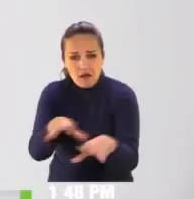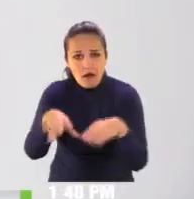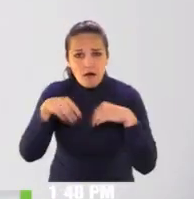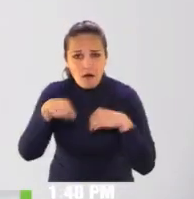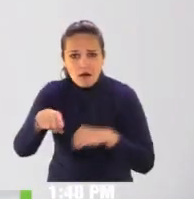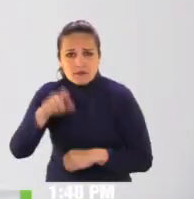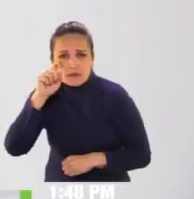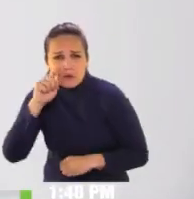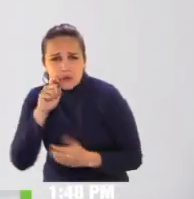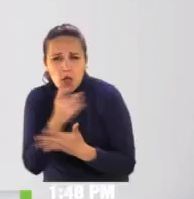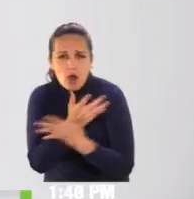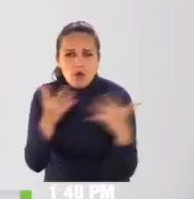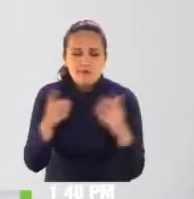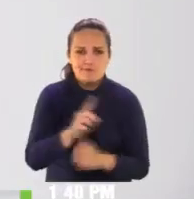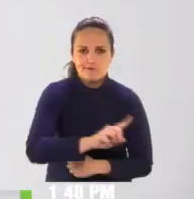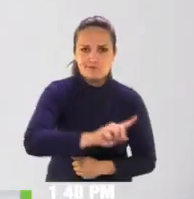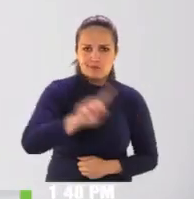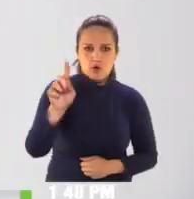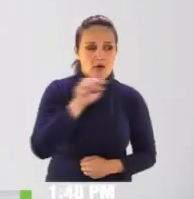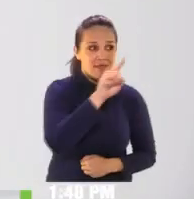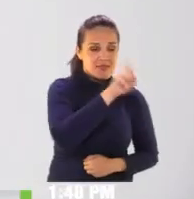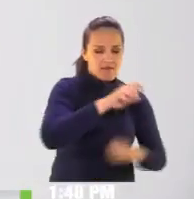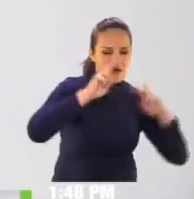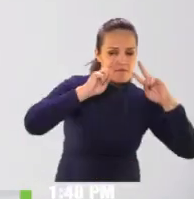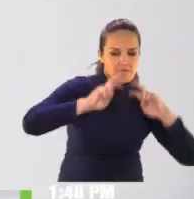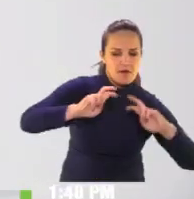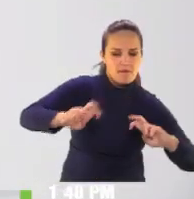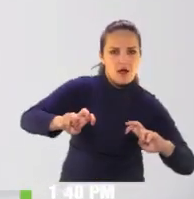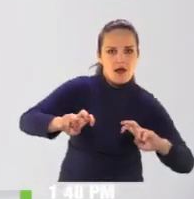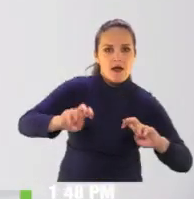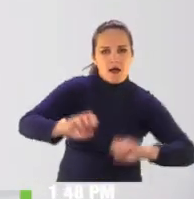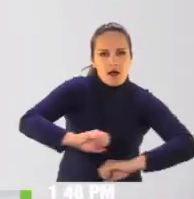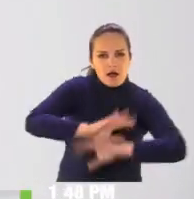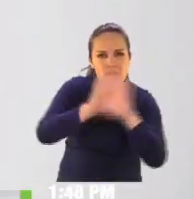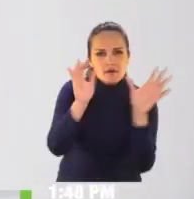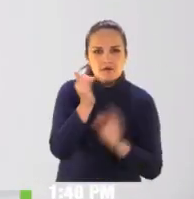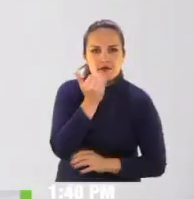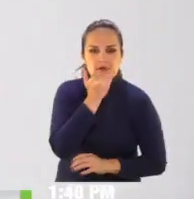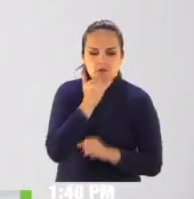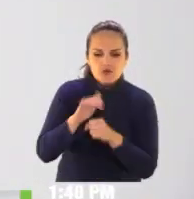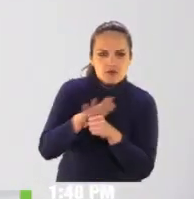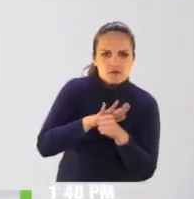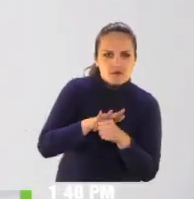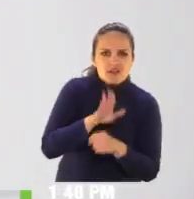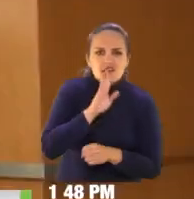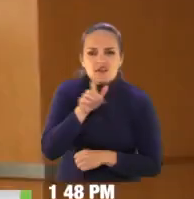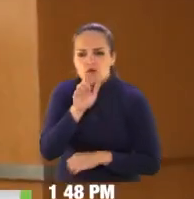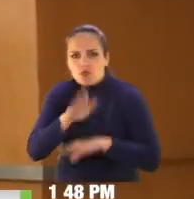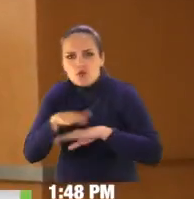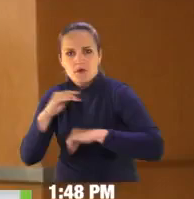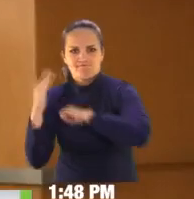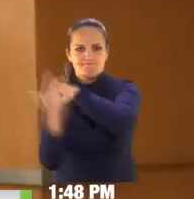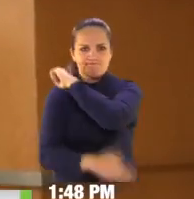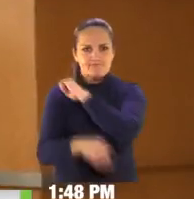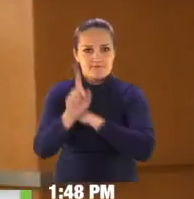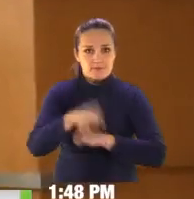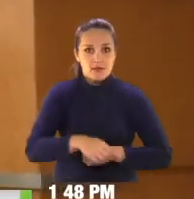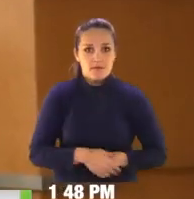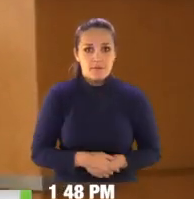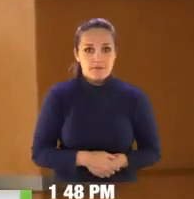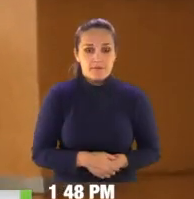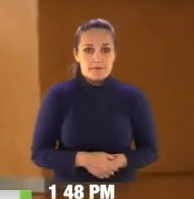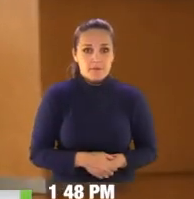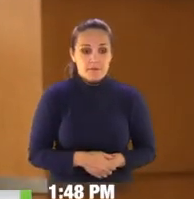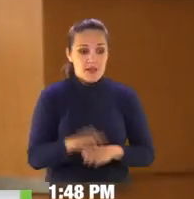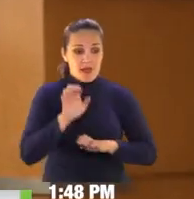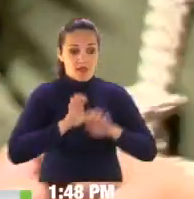su investigación con un macrocaso que conduzca a su esclarecimiento y a la sanción de los responsables. La Defensoría del Pueblo conoció el